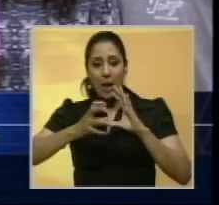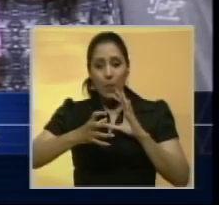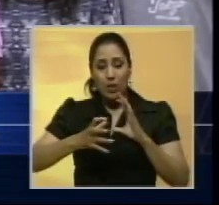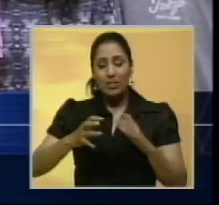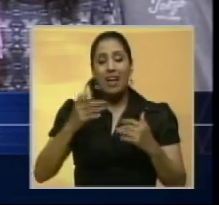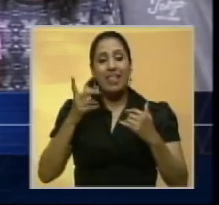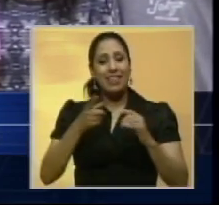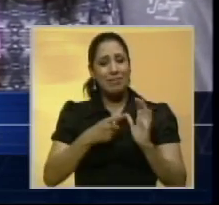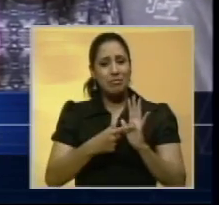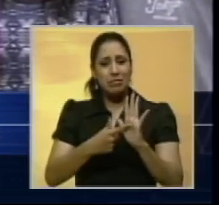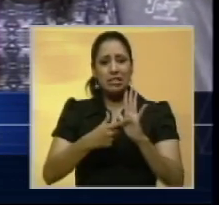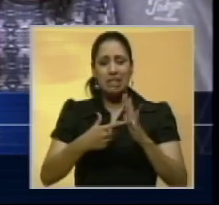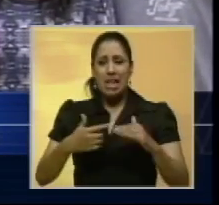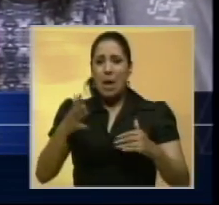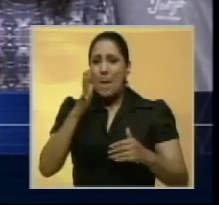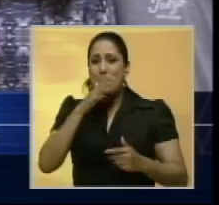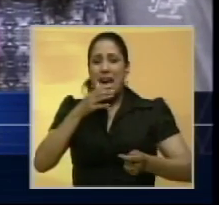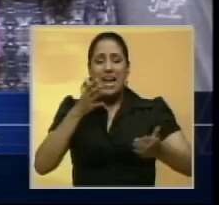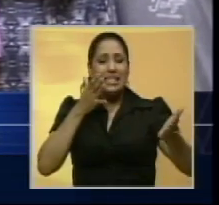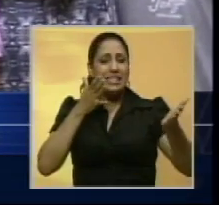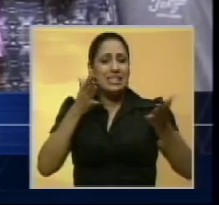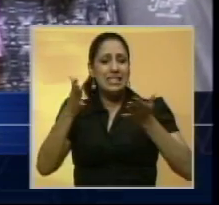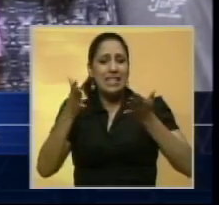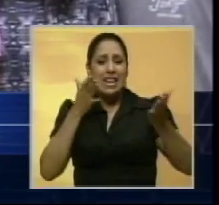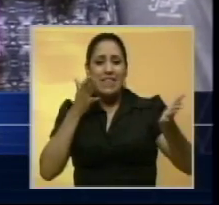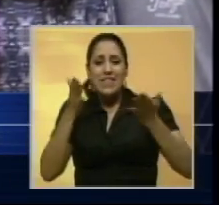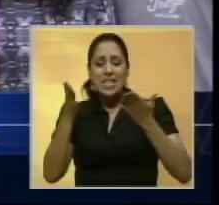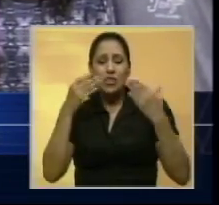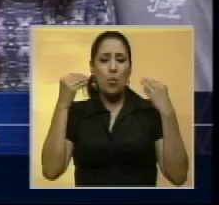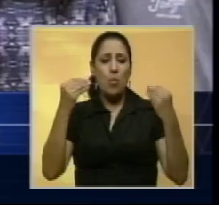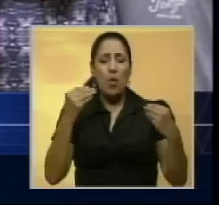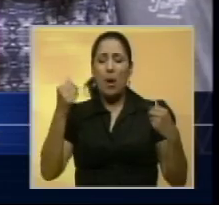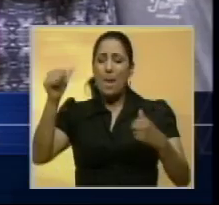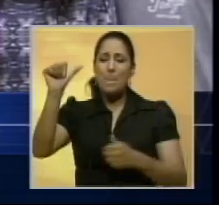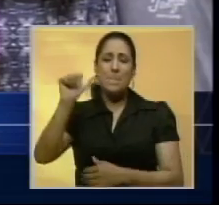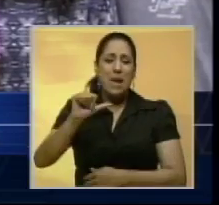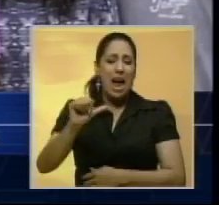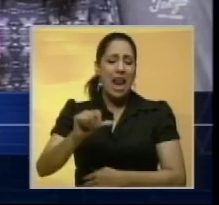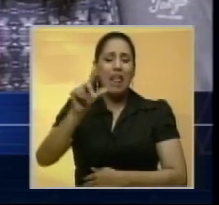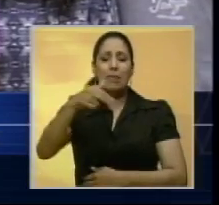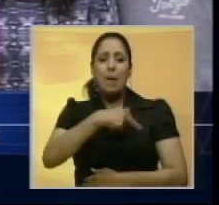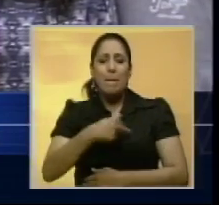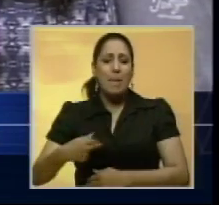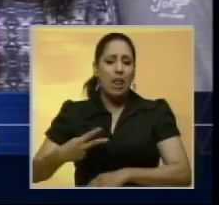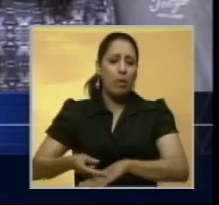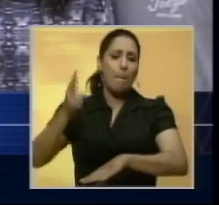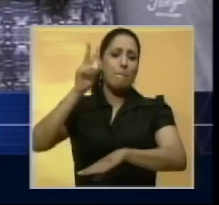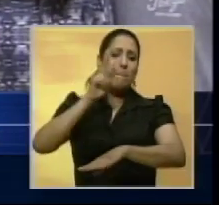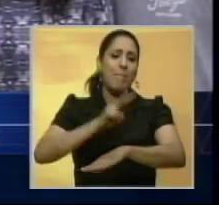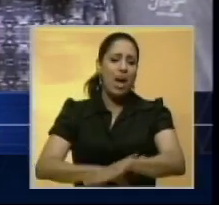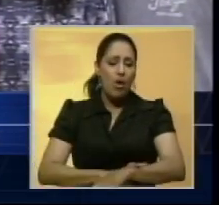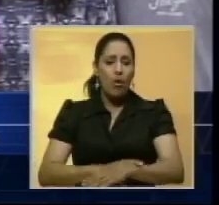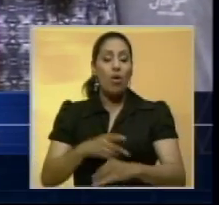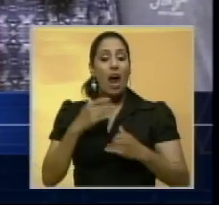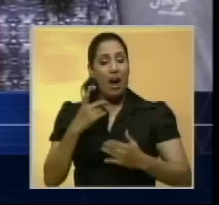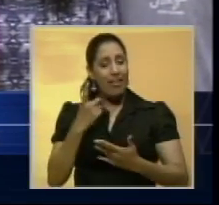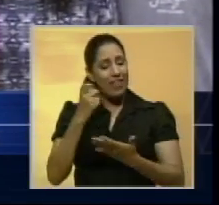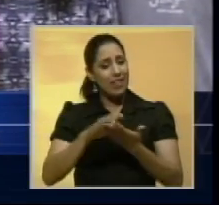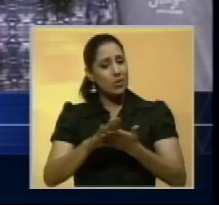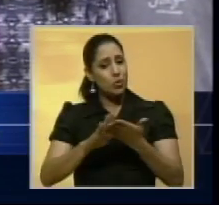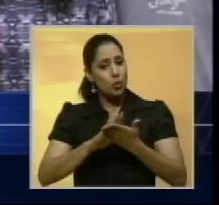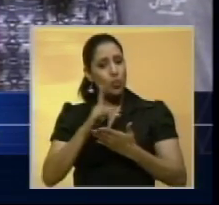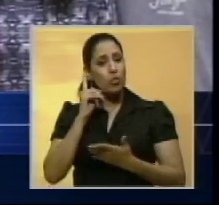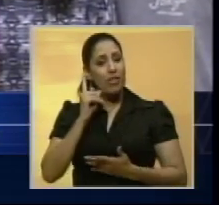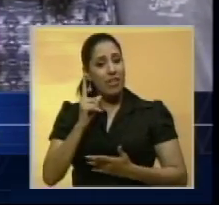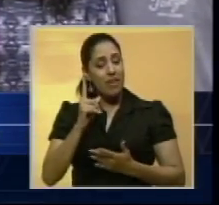están expuestos al mal funcionamiento de los servicios públicos o a la inseguridad personal, sea resuelta con